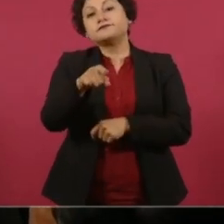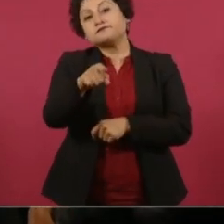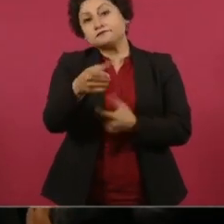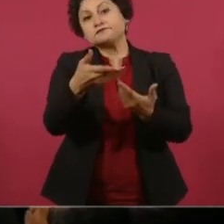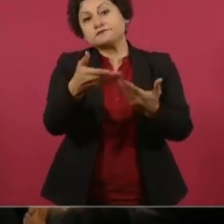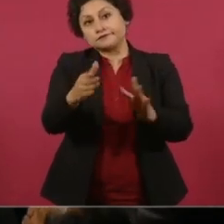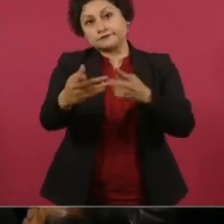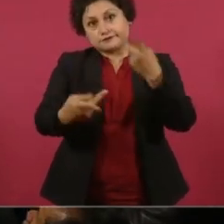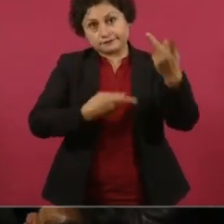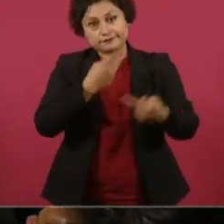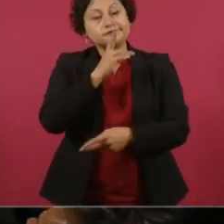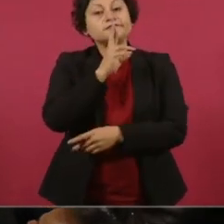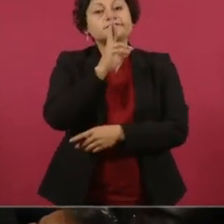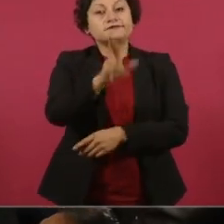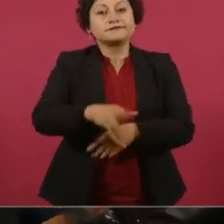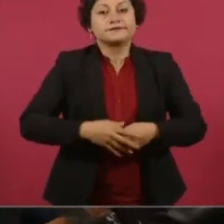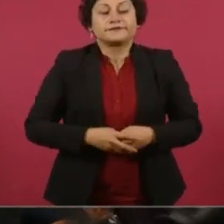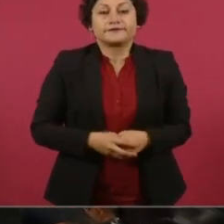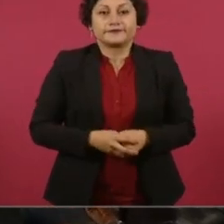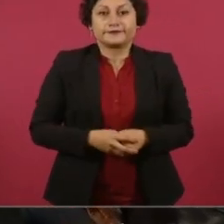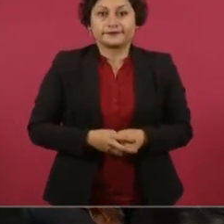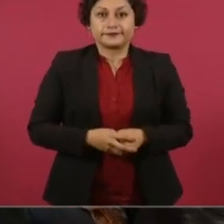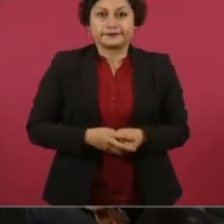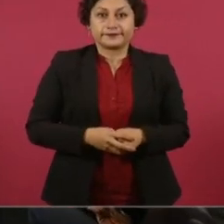preguntas y respuestas.